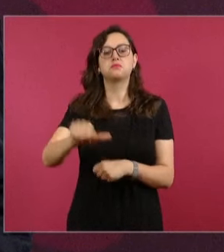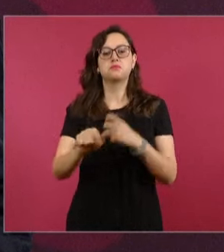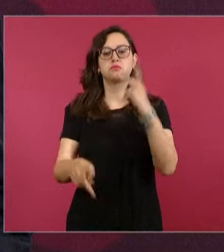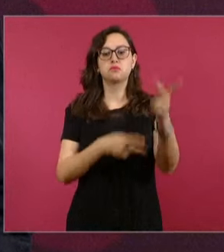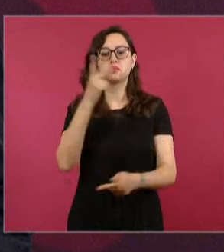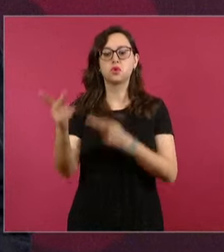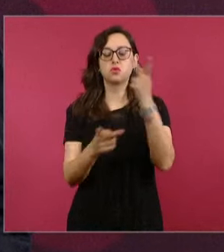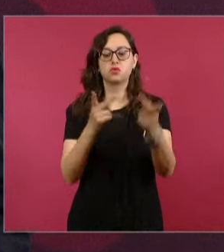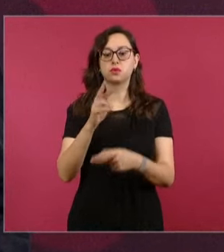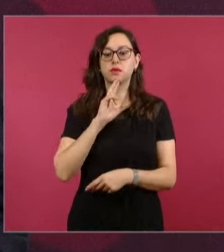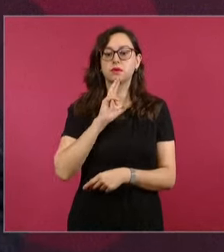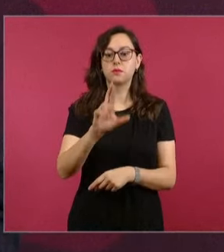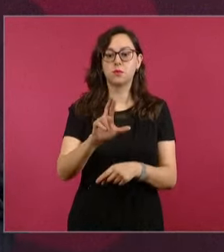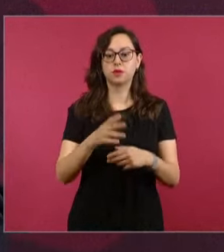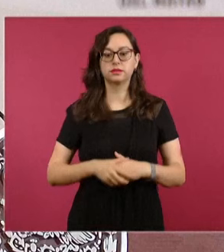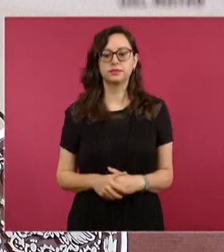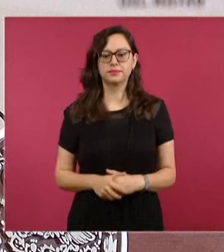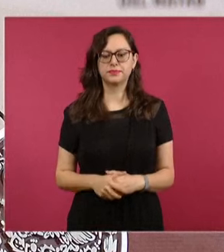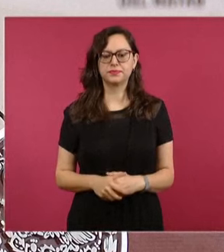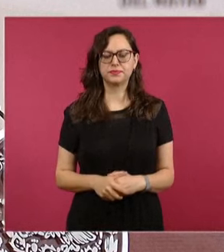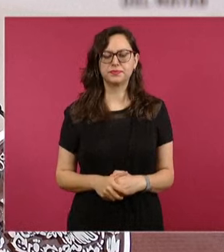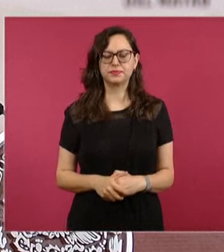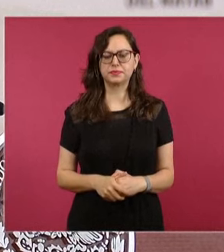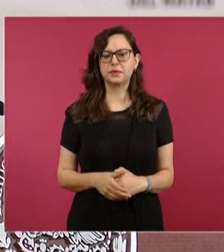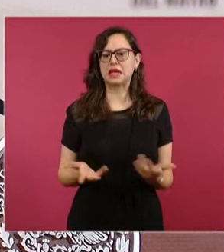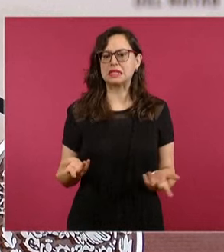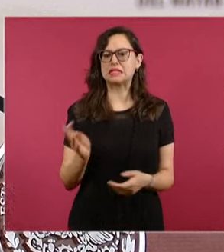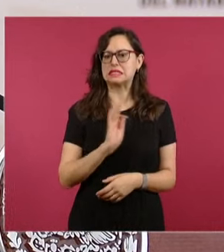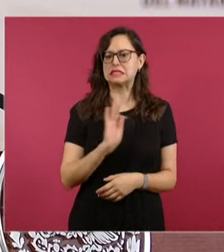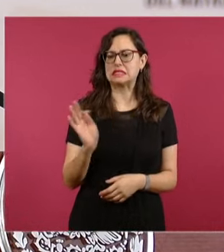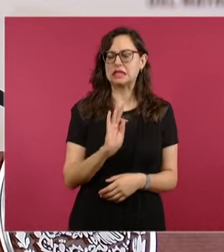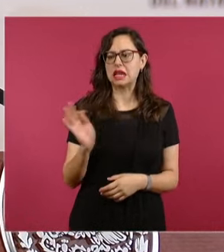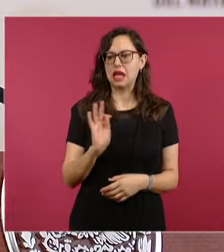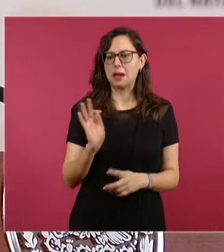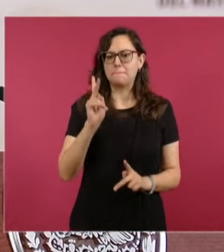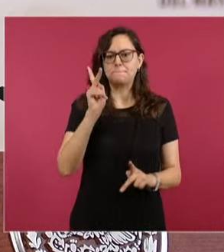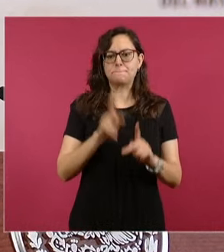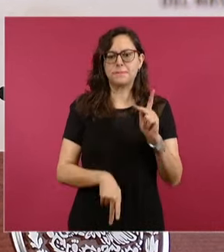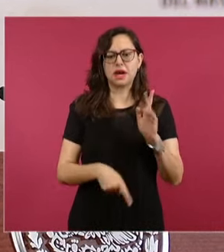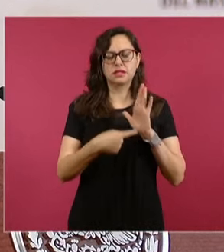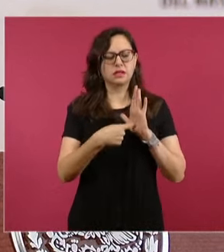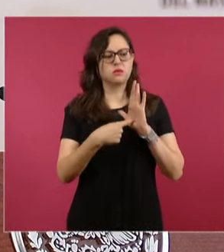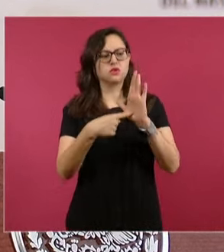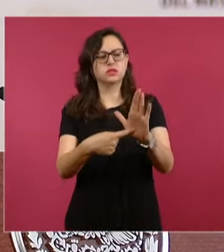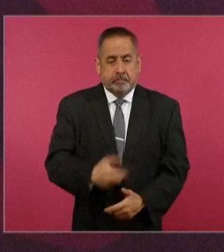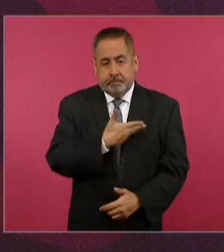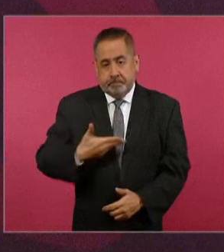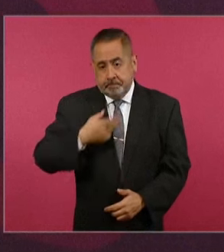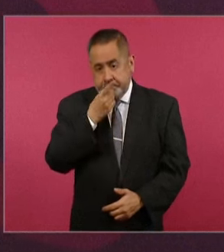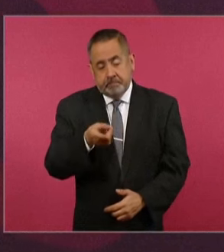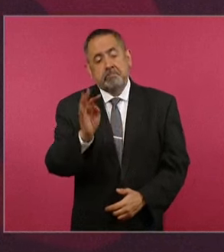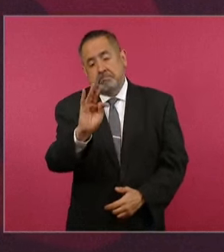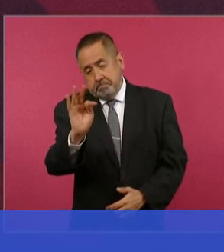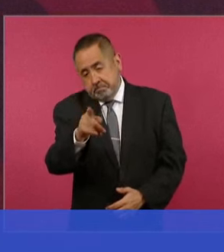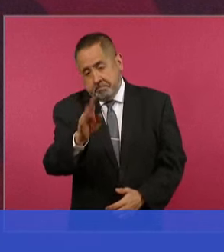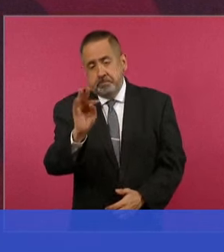personas de las cuales ya fueron localizadas 58 en Sinaloa al noroeste del país pero si